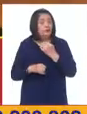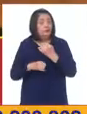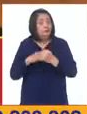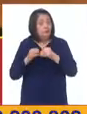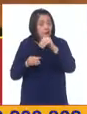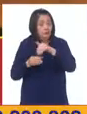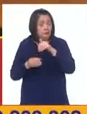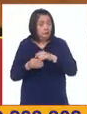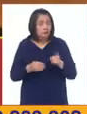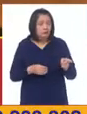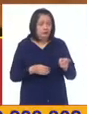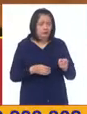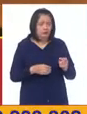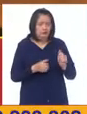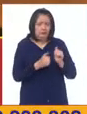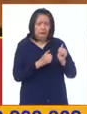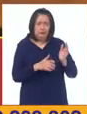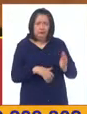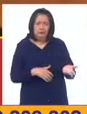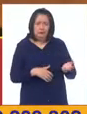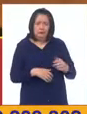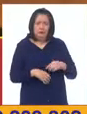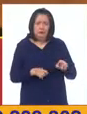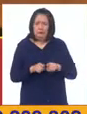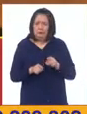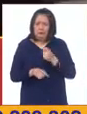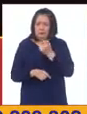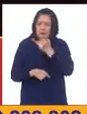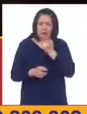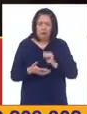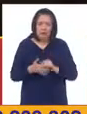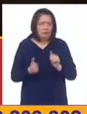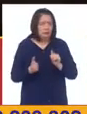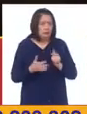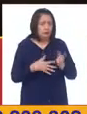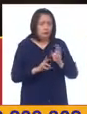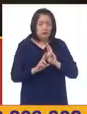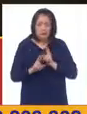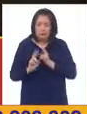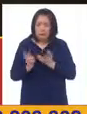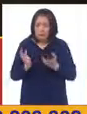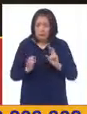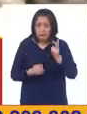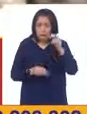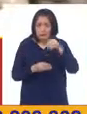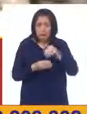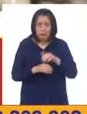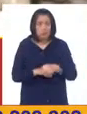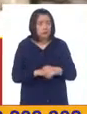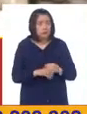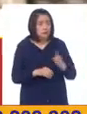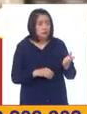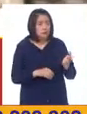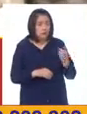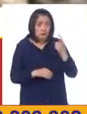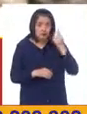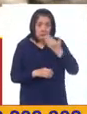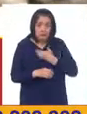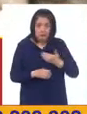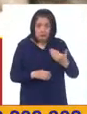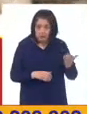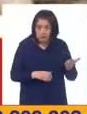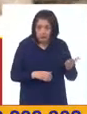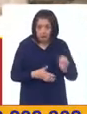candidata presidencial, el mandatario debe actuar como árbitro en la disputa por el resultado de la segunda vuelta. Que él